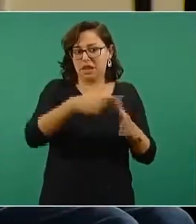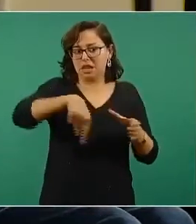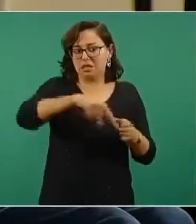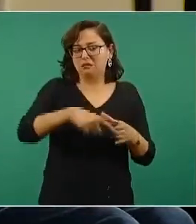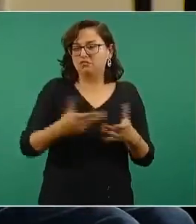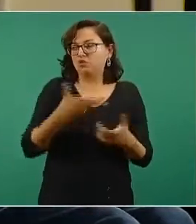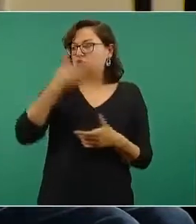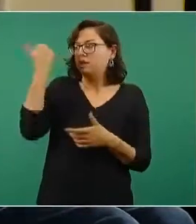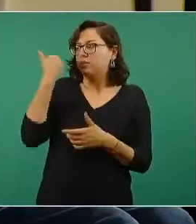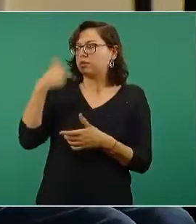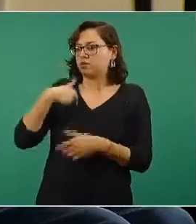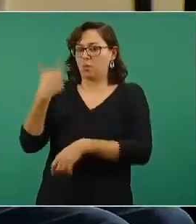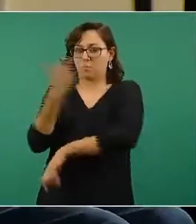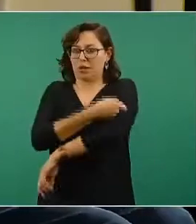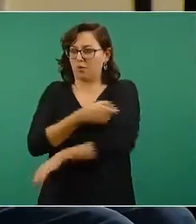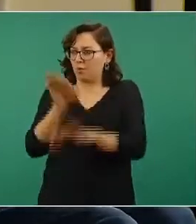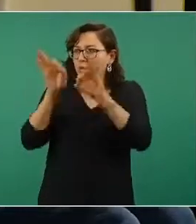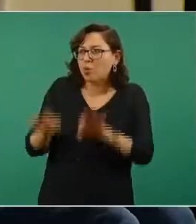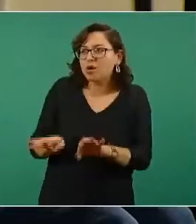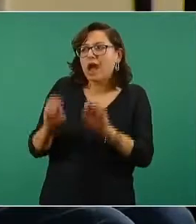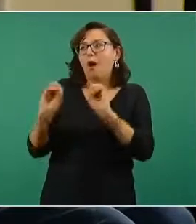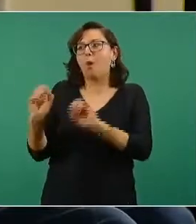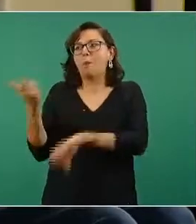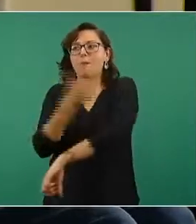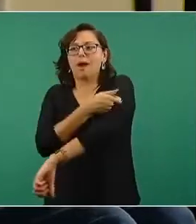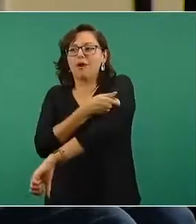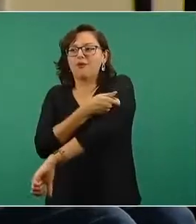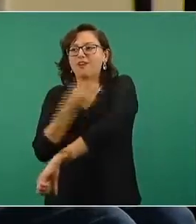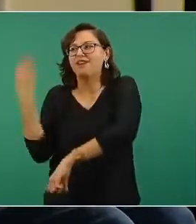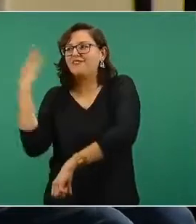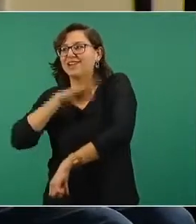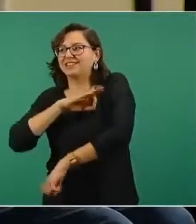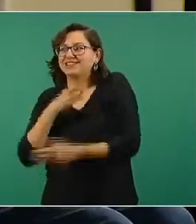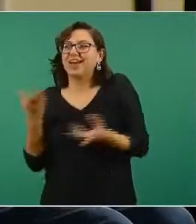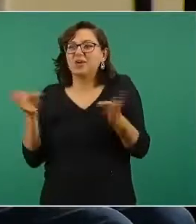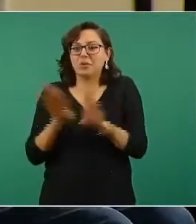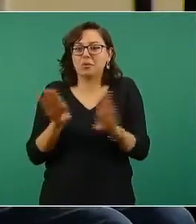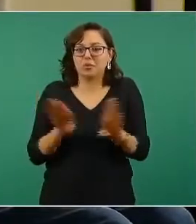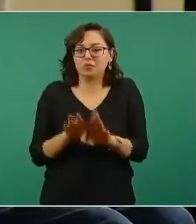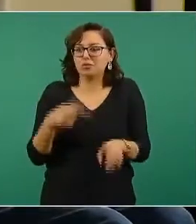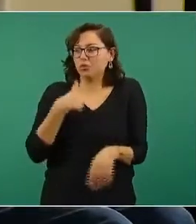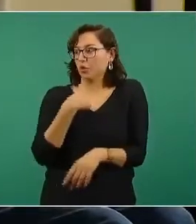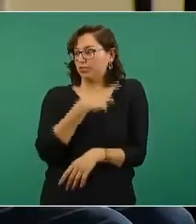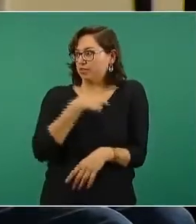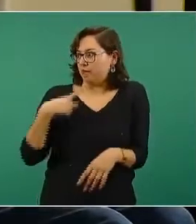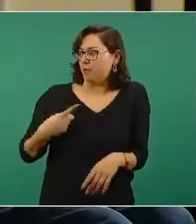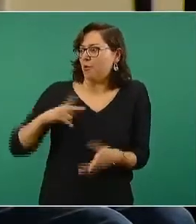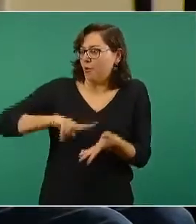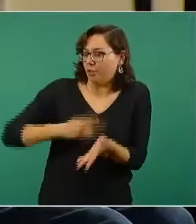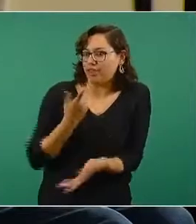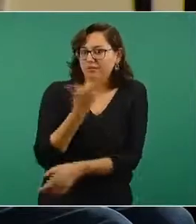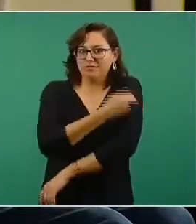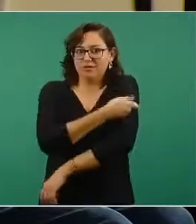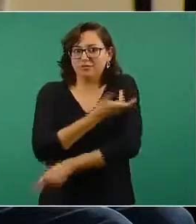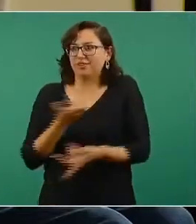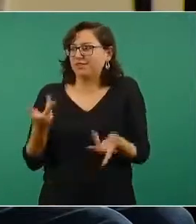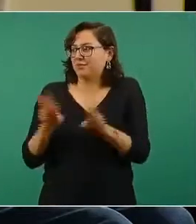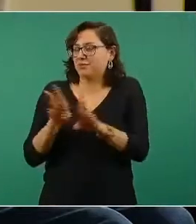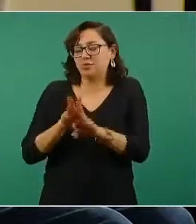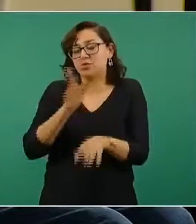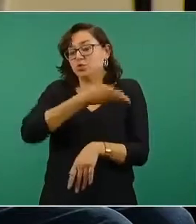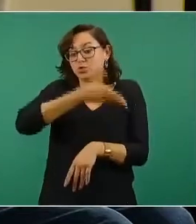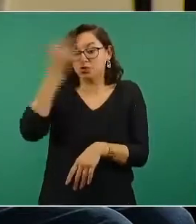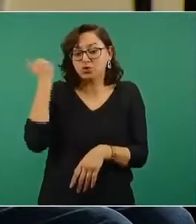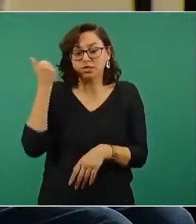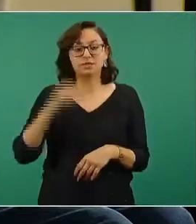o no. Y una duda respecto al personal de salud que ya recibió una